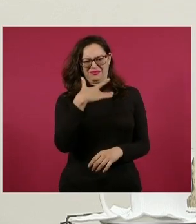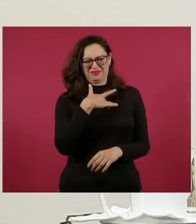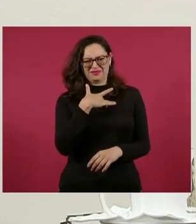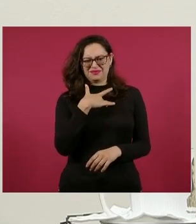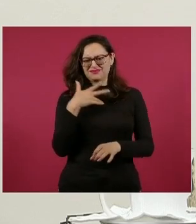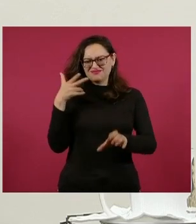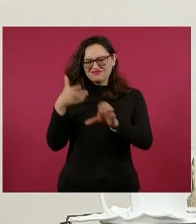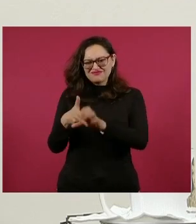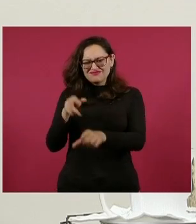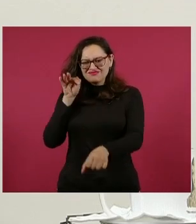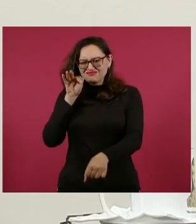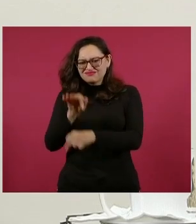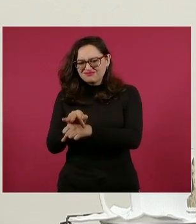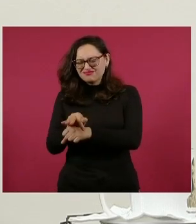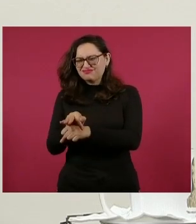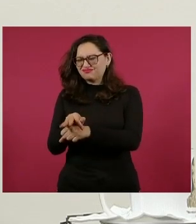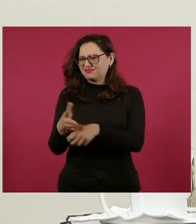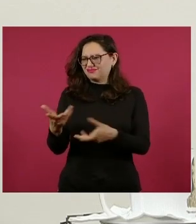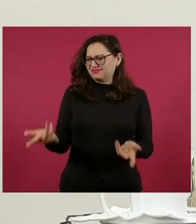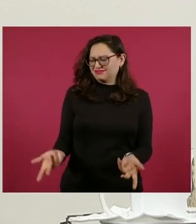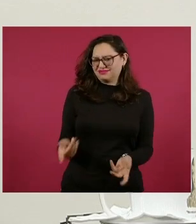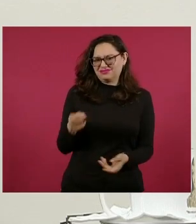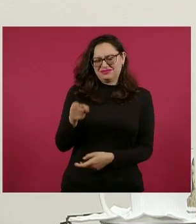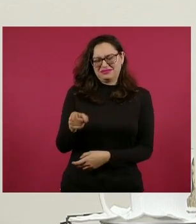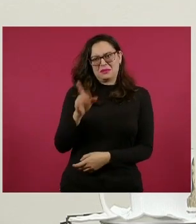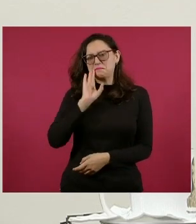protegido a Cerón,